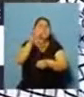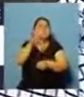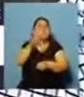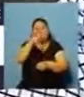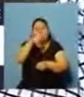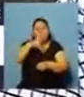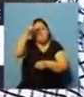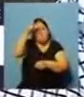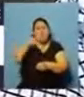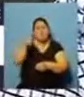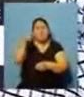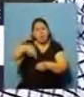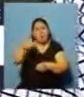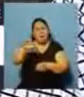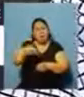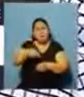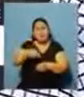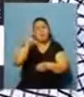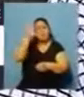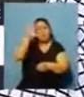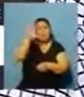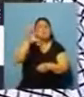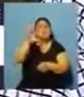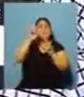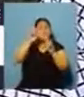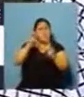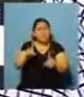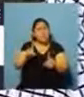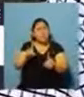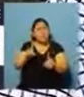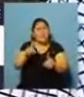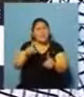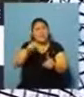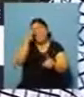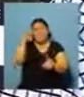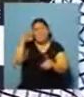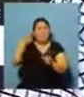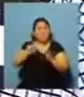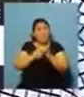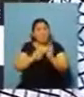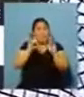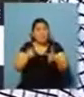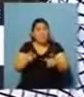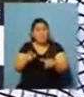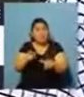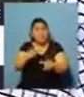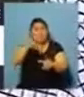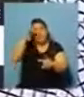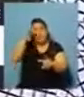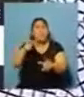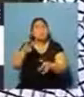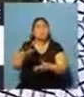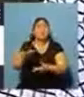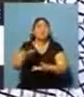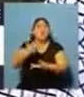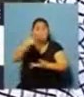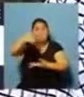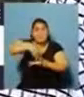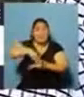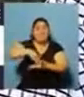diferentes, tanto los nuestros de la provincia de Jujuy como del Sistema Nacional de Manejo del Fuego, como brigadistas de parques nacionales, así también